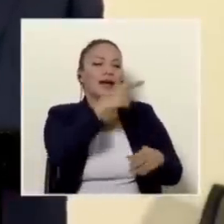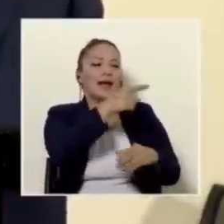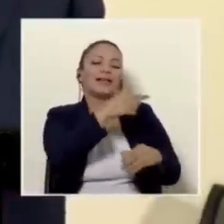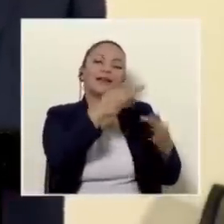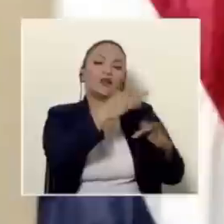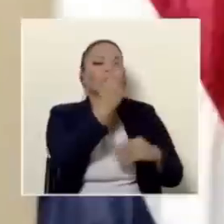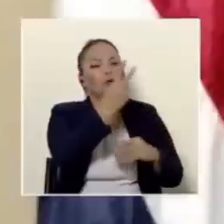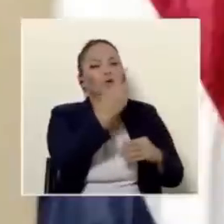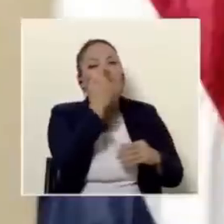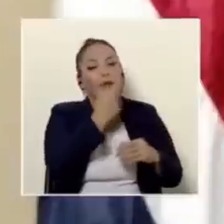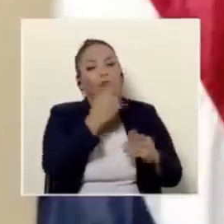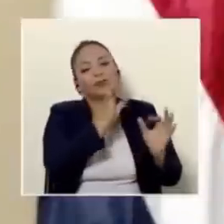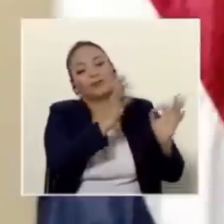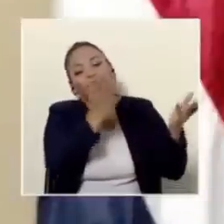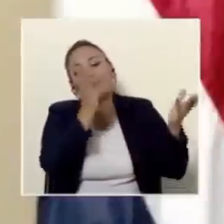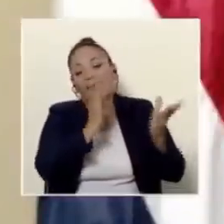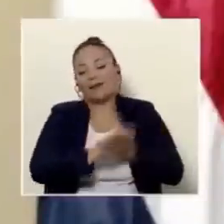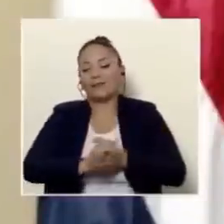hombre la pulsió. Está bien.